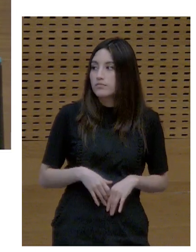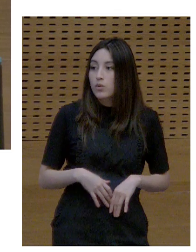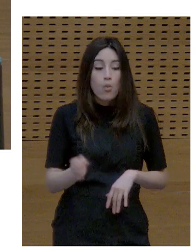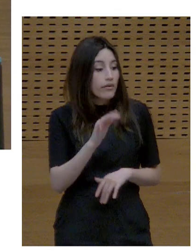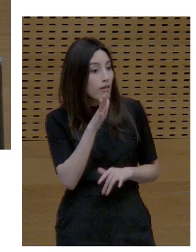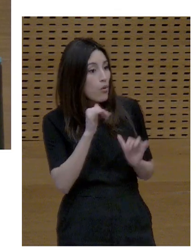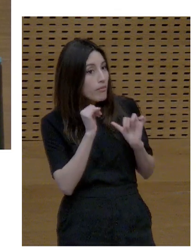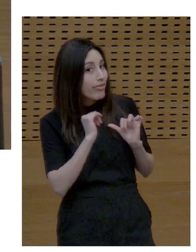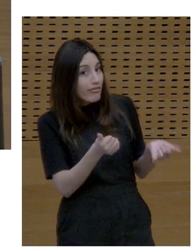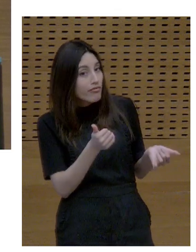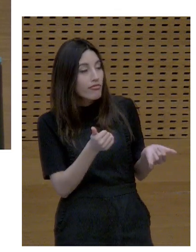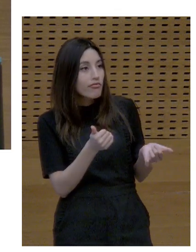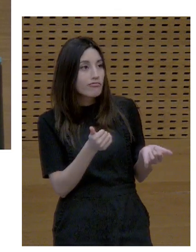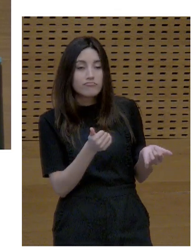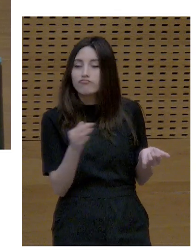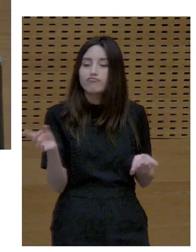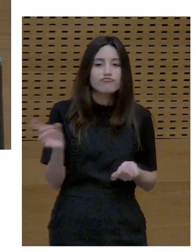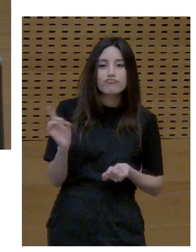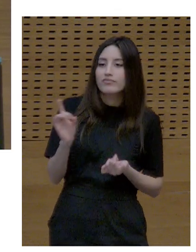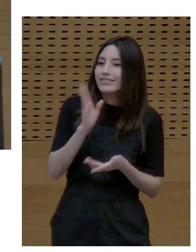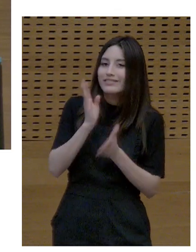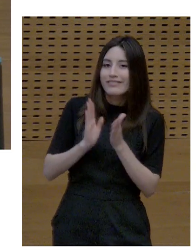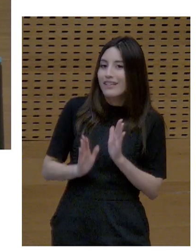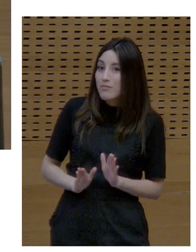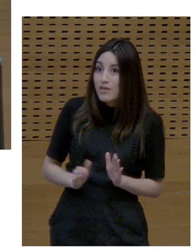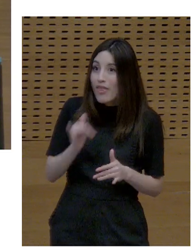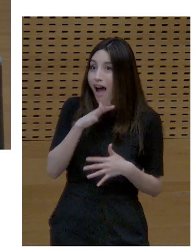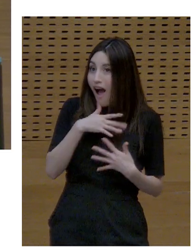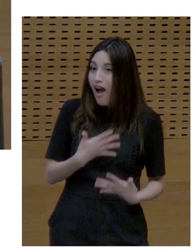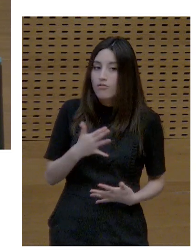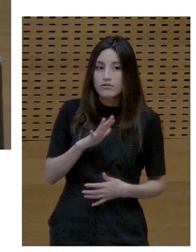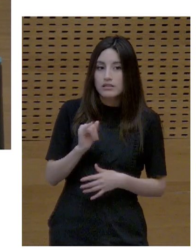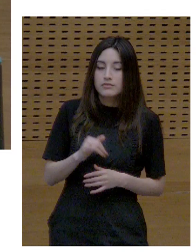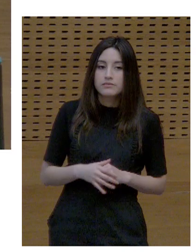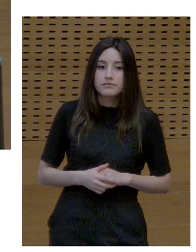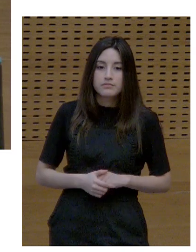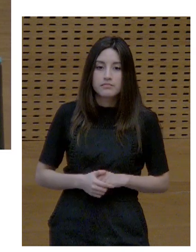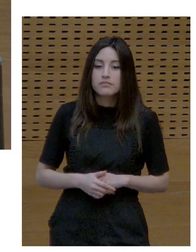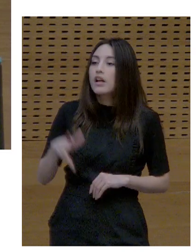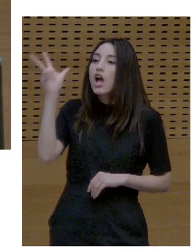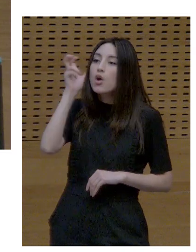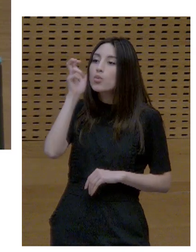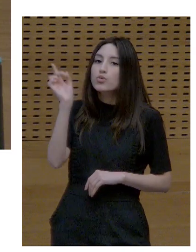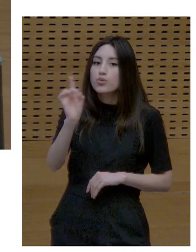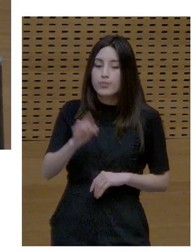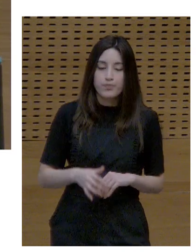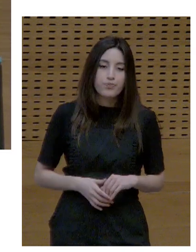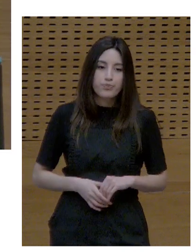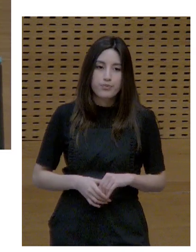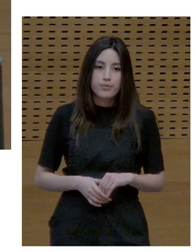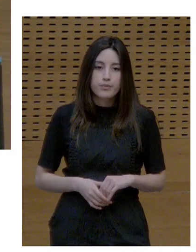inicio. Aun cogiéndola muy al inicio, ningún tratamiento de los disponibles ha demostrado, ningún tratamiento de